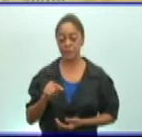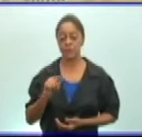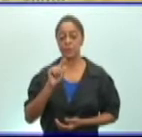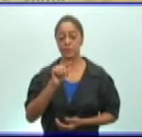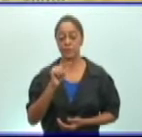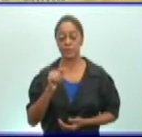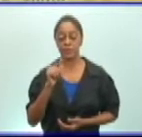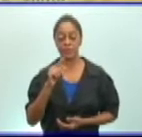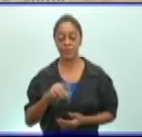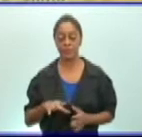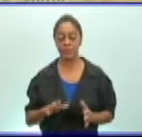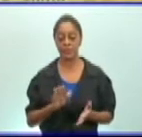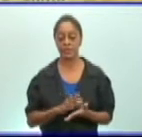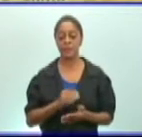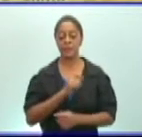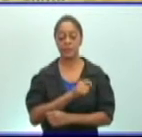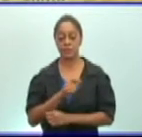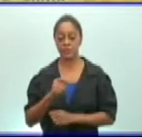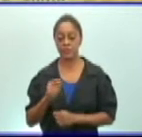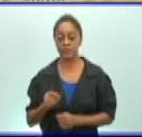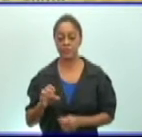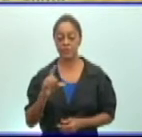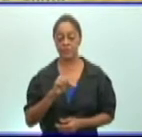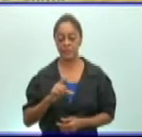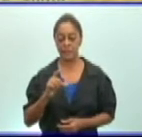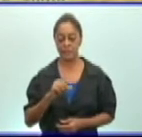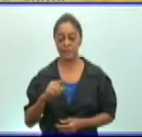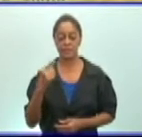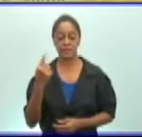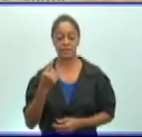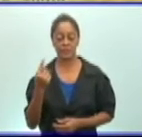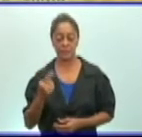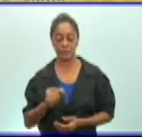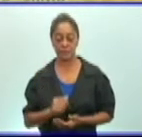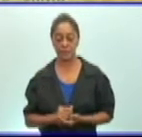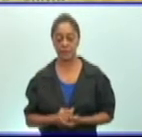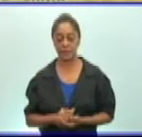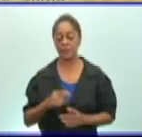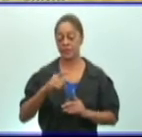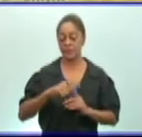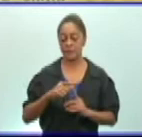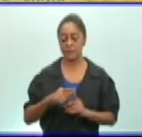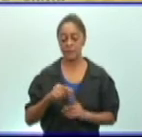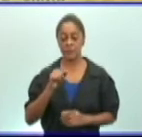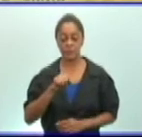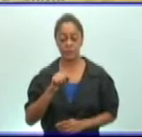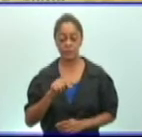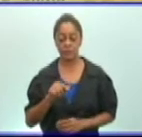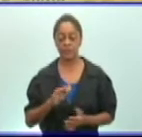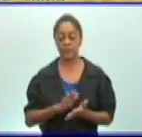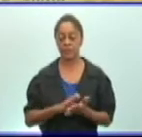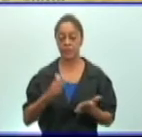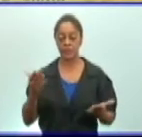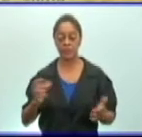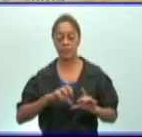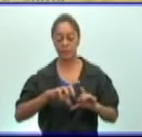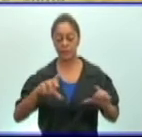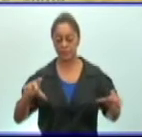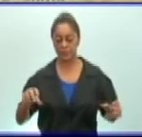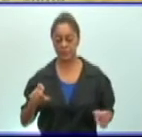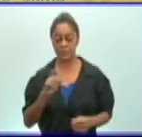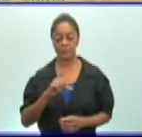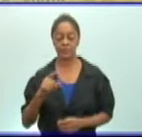también de su profesor de ciencias naturales, del texto que usted tiene, el cuaderno de mapas de ciencias